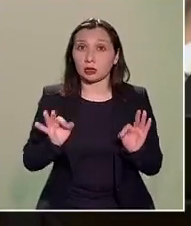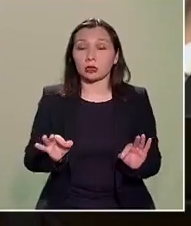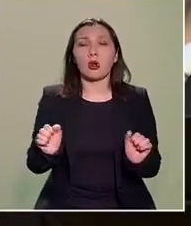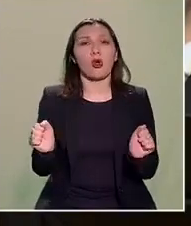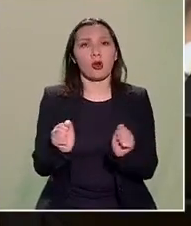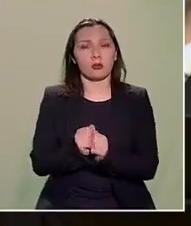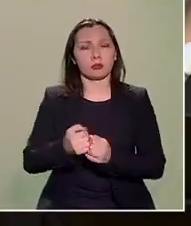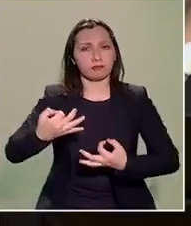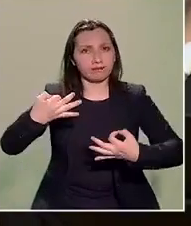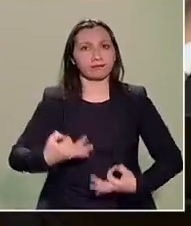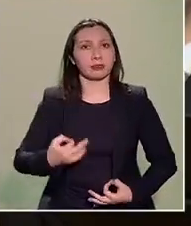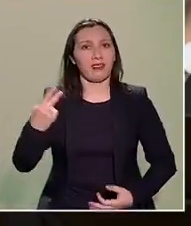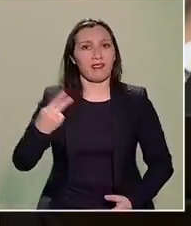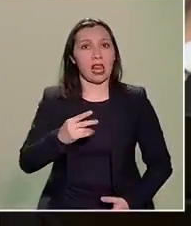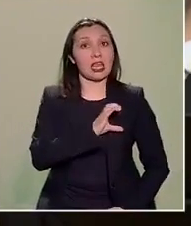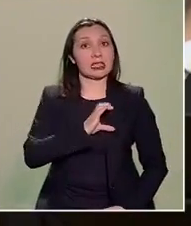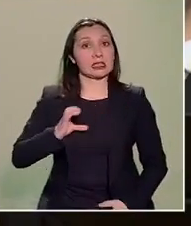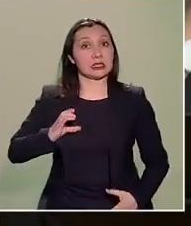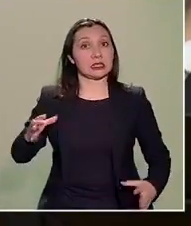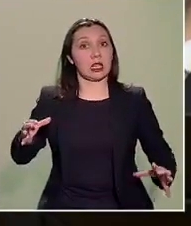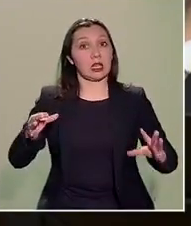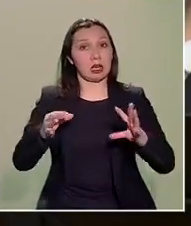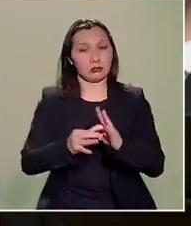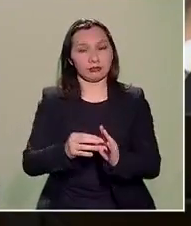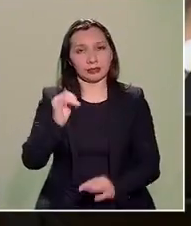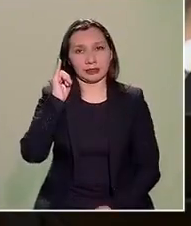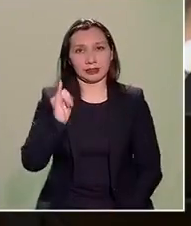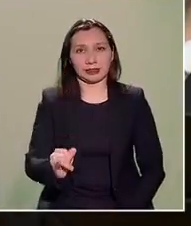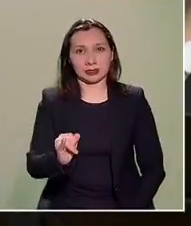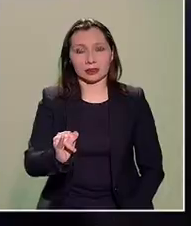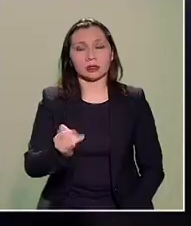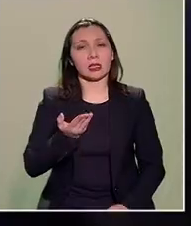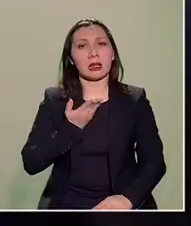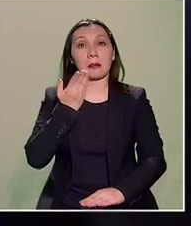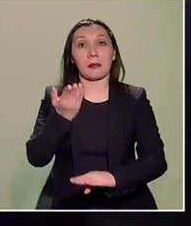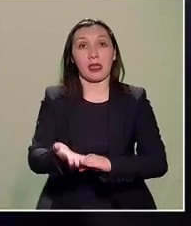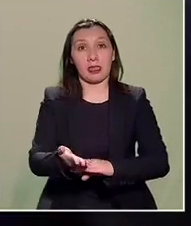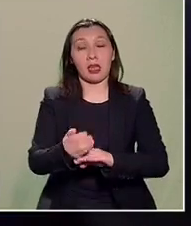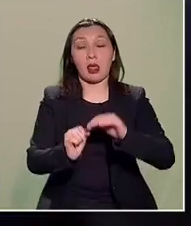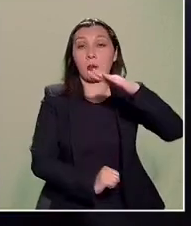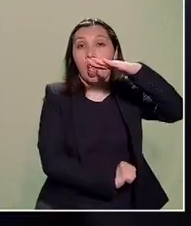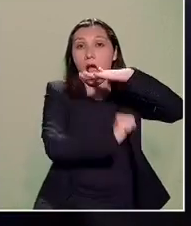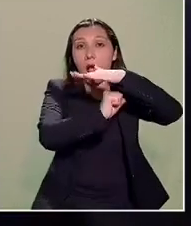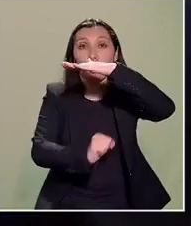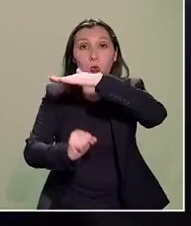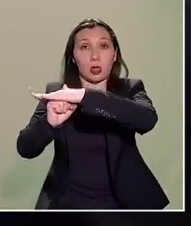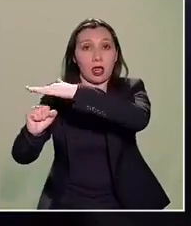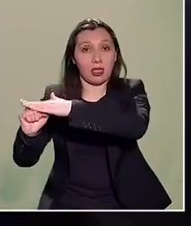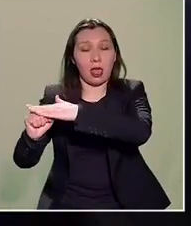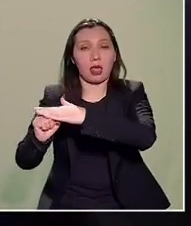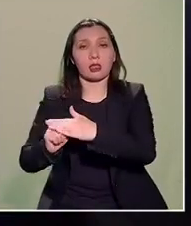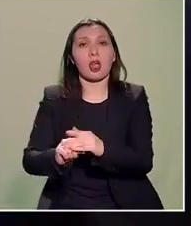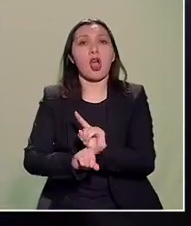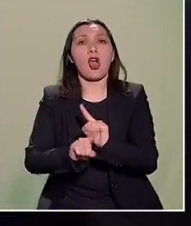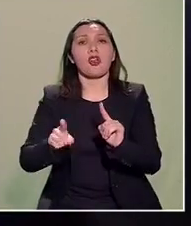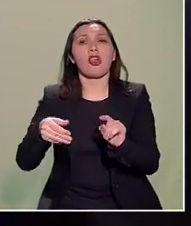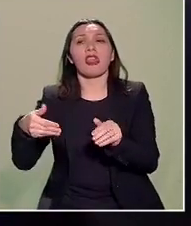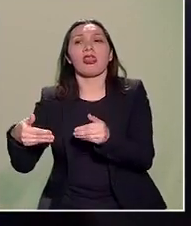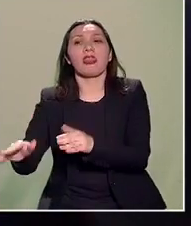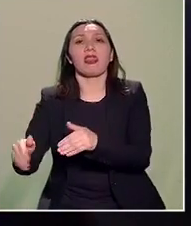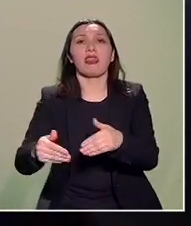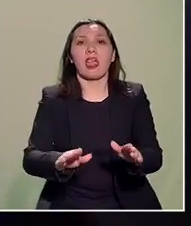principios y valores cristianos apelamos a nuestras autoridades al no relegar